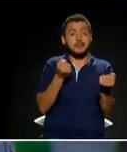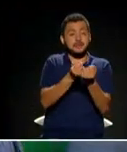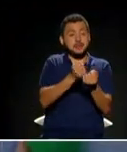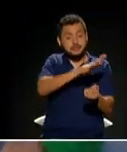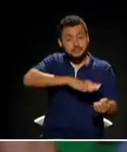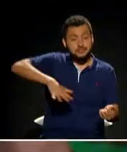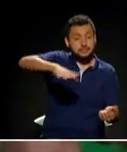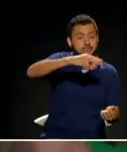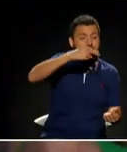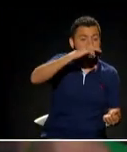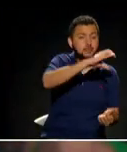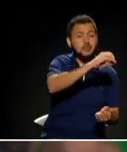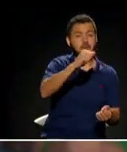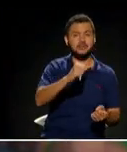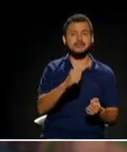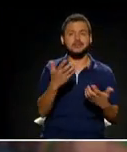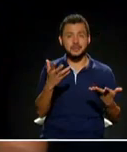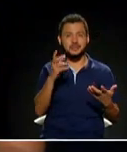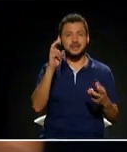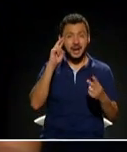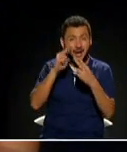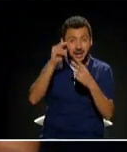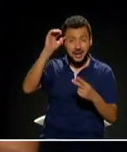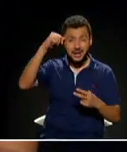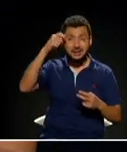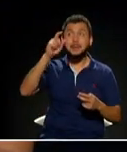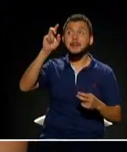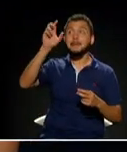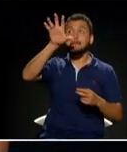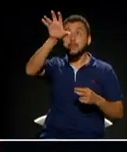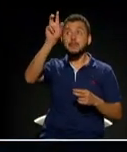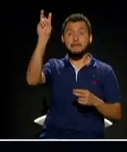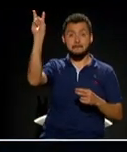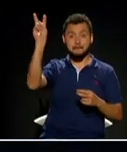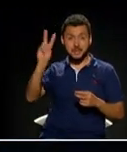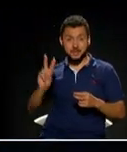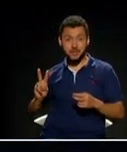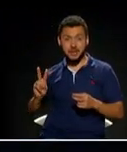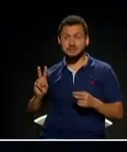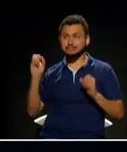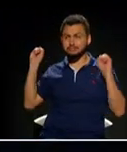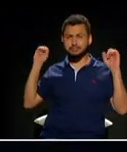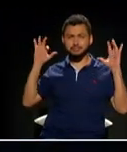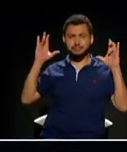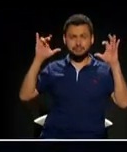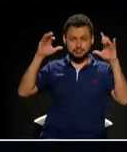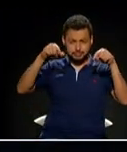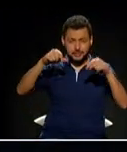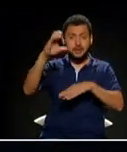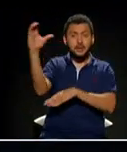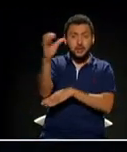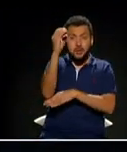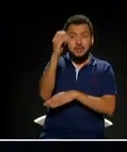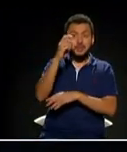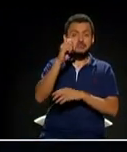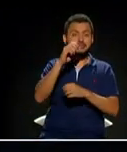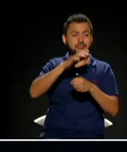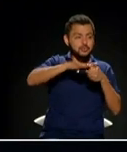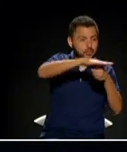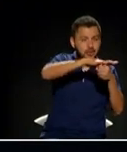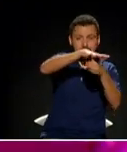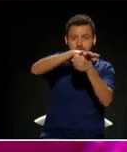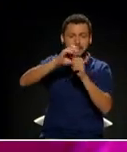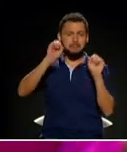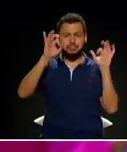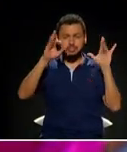aquellas personas que están migrando hacia la ciudad brindarles toda la atención institucional priorizar la atención institucional hacia estos niños y niñas desde